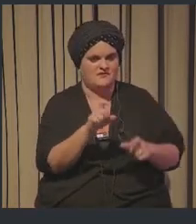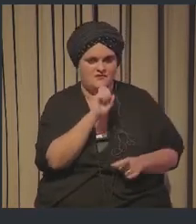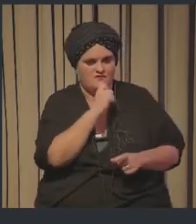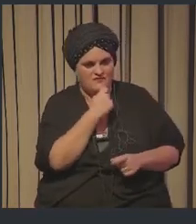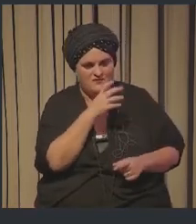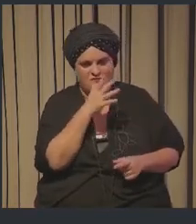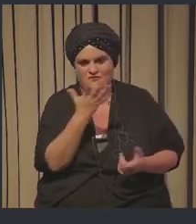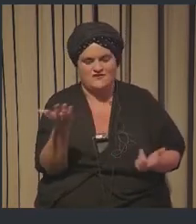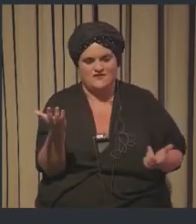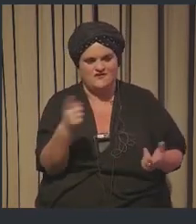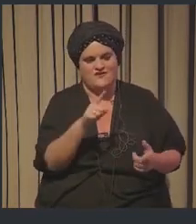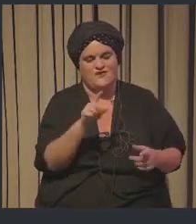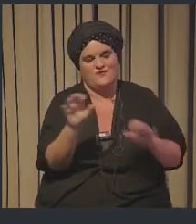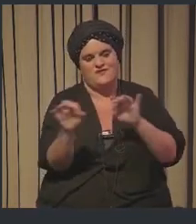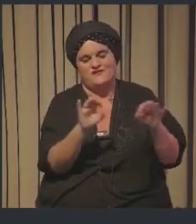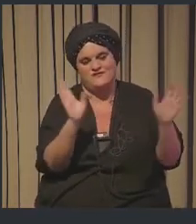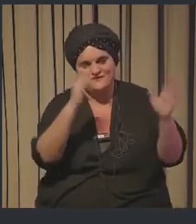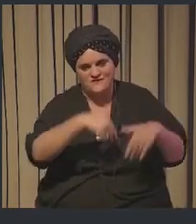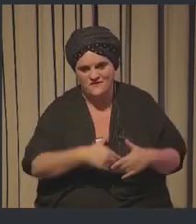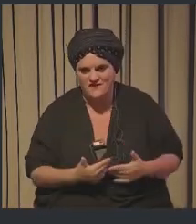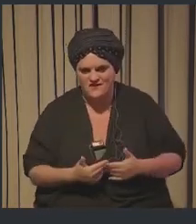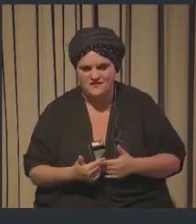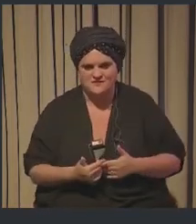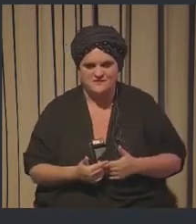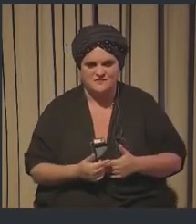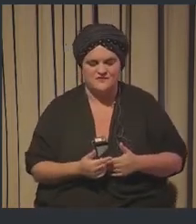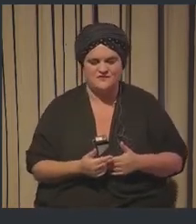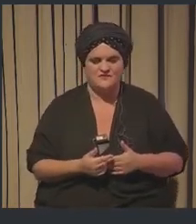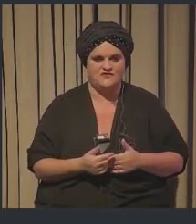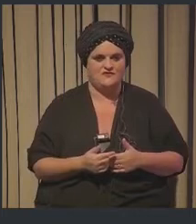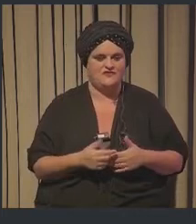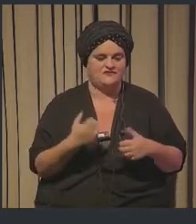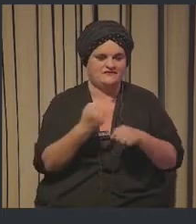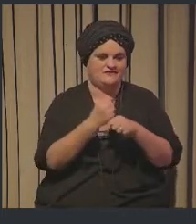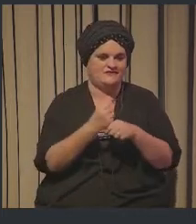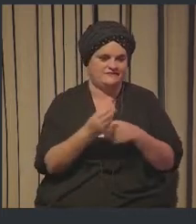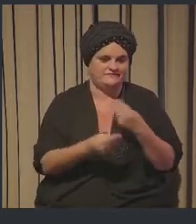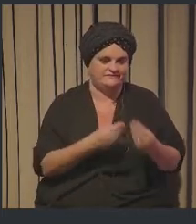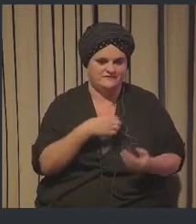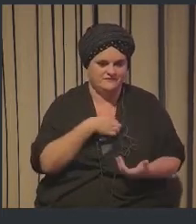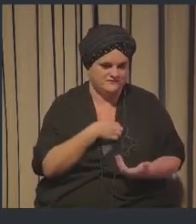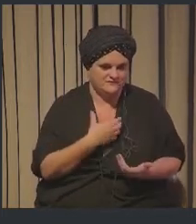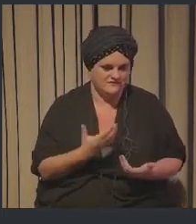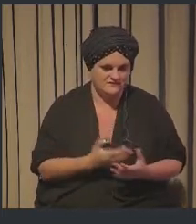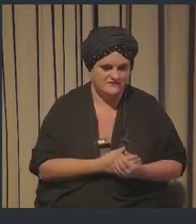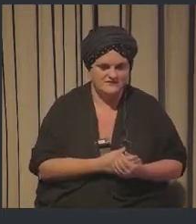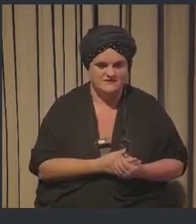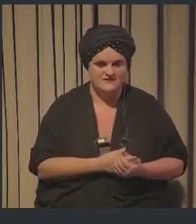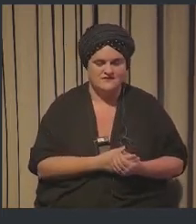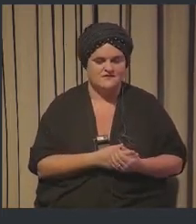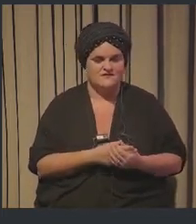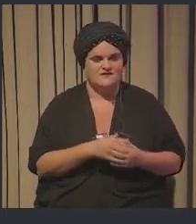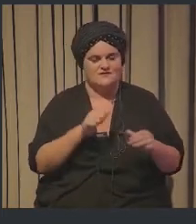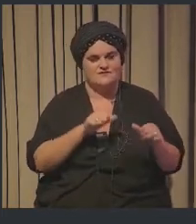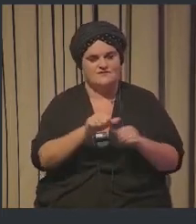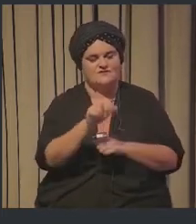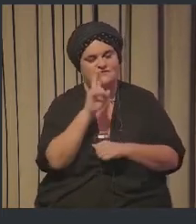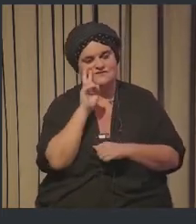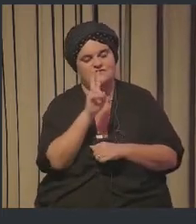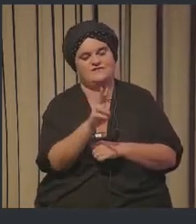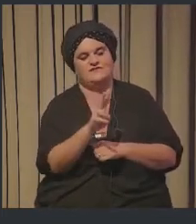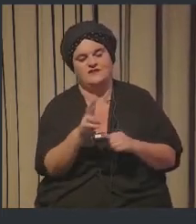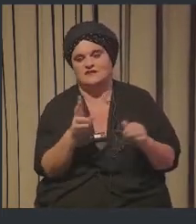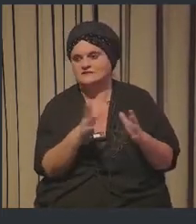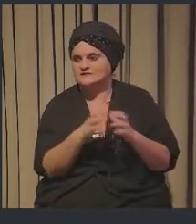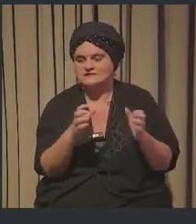es desorganizado, no puedes hacer tu trabajo. Y los visionarios están deseando